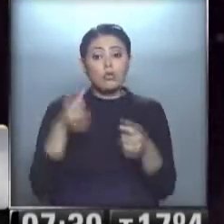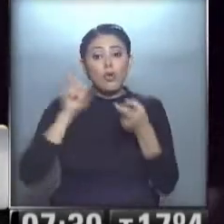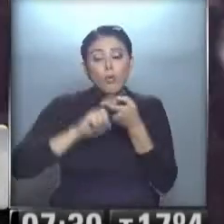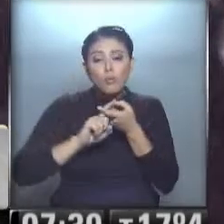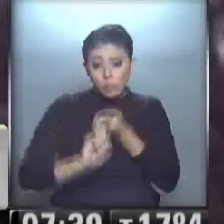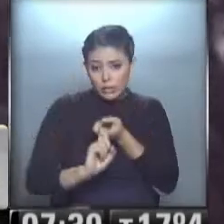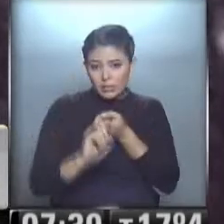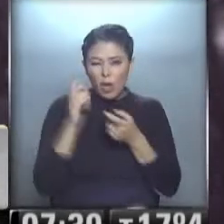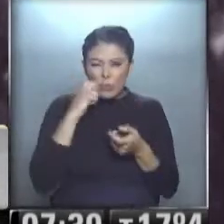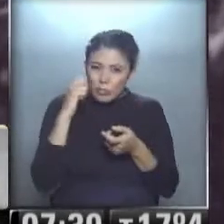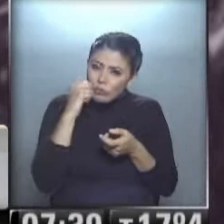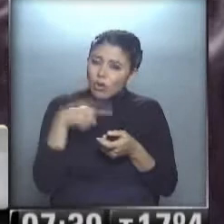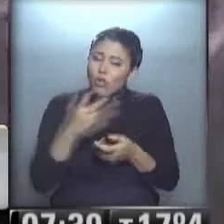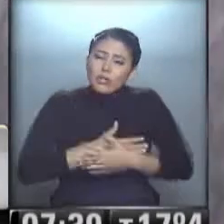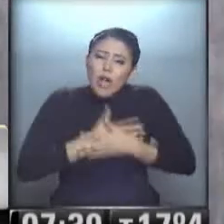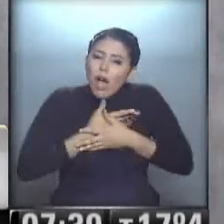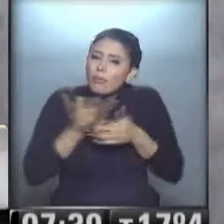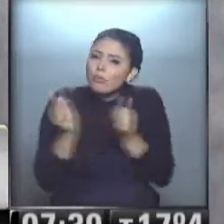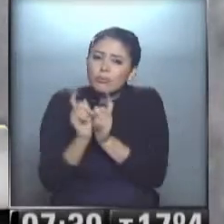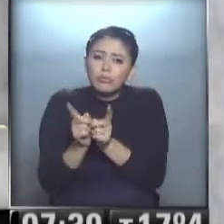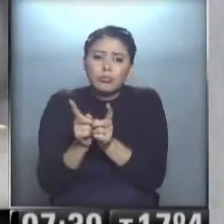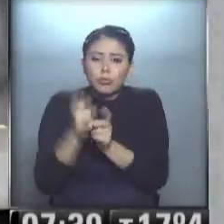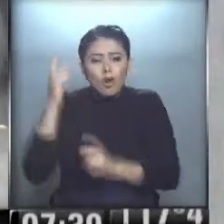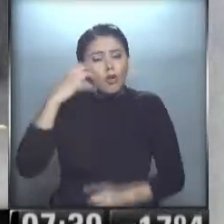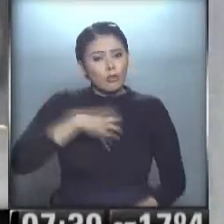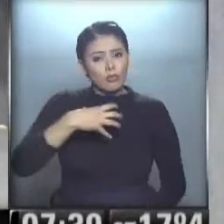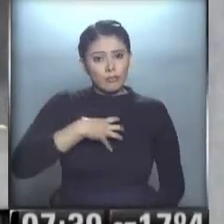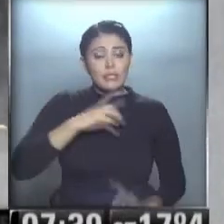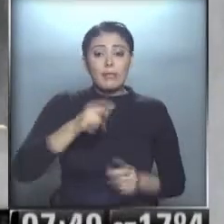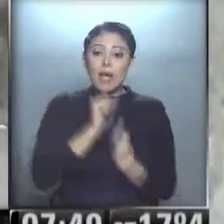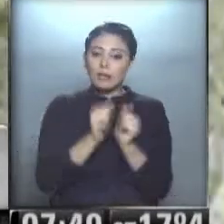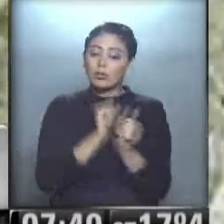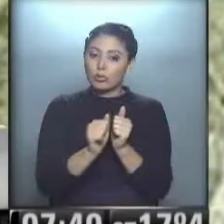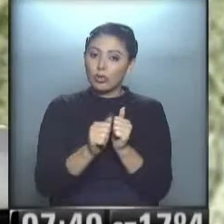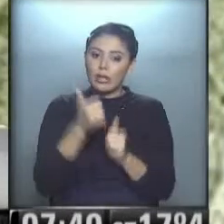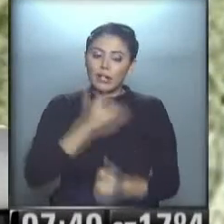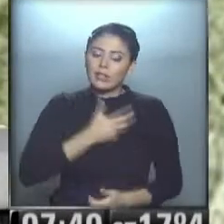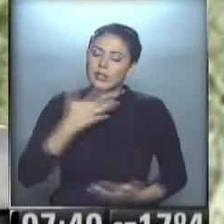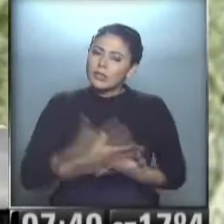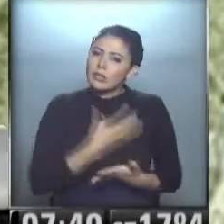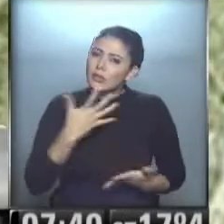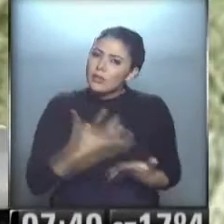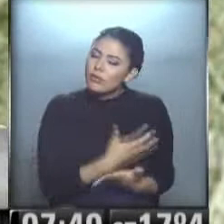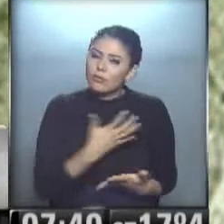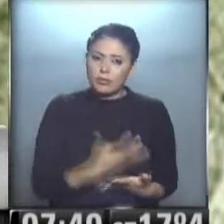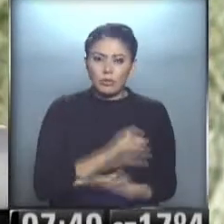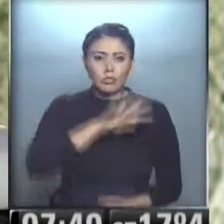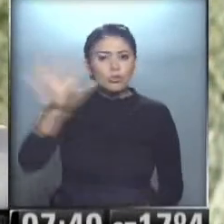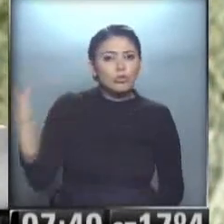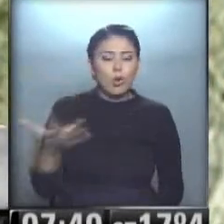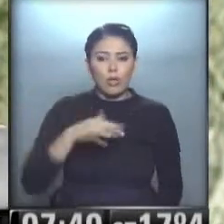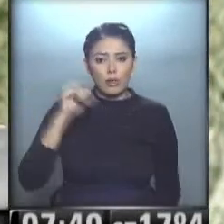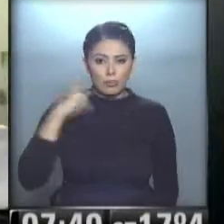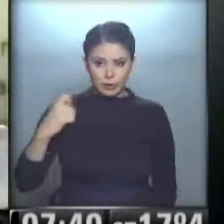está unida por un intenso amor fuertes convicciones y en historia que ha dejado heridas aún sangrantes en españa' la